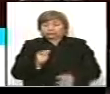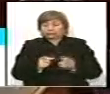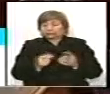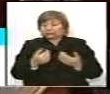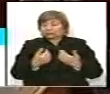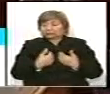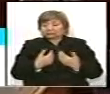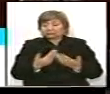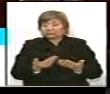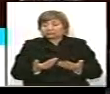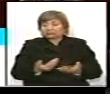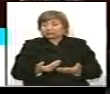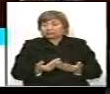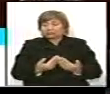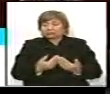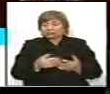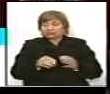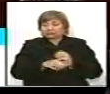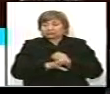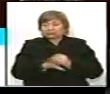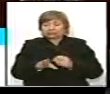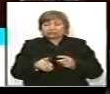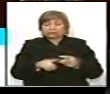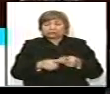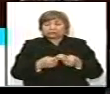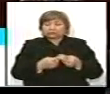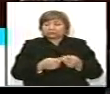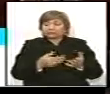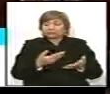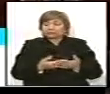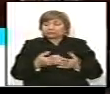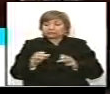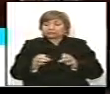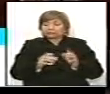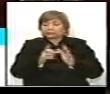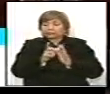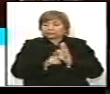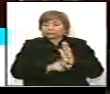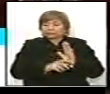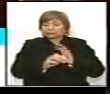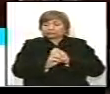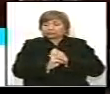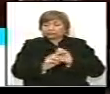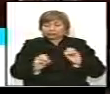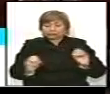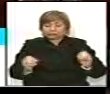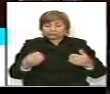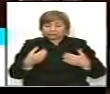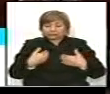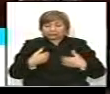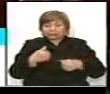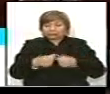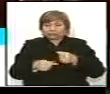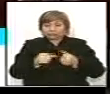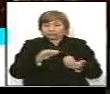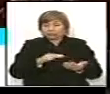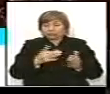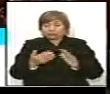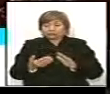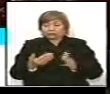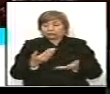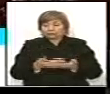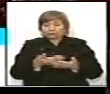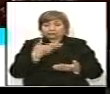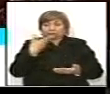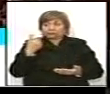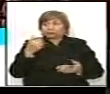que a raíz de eso empezaron a hacer la lista sin tener fecha de muerte, que es lo